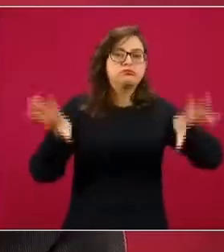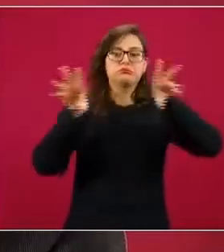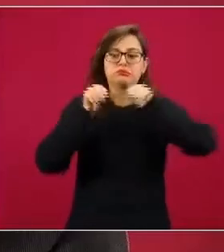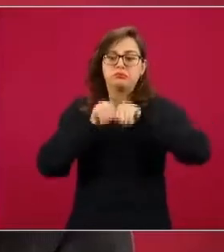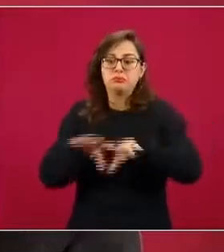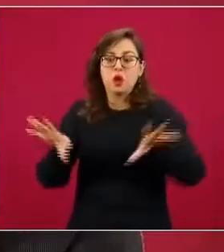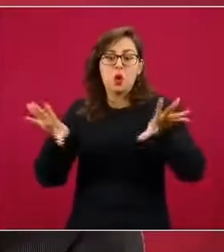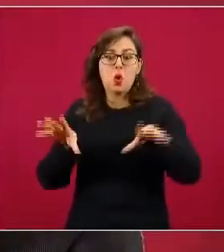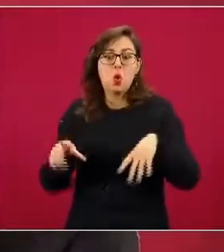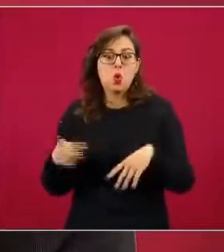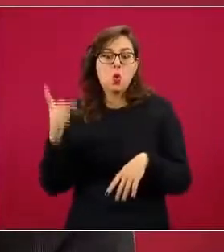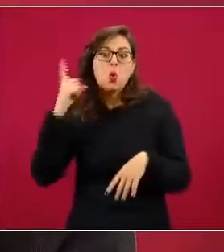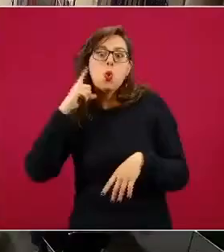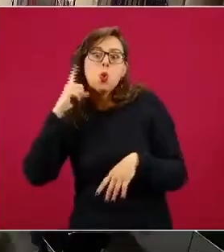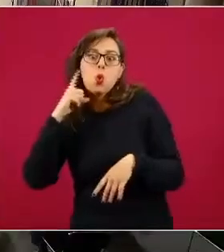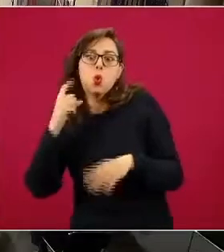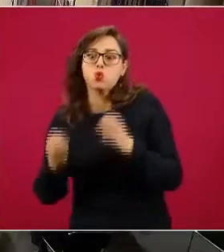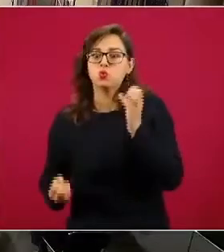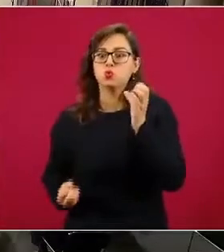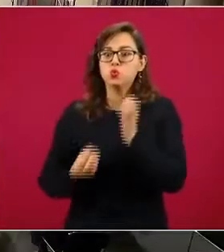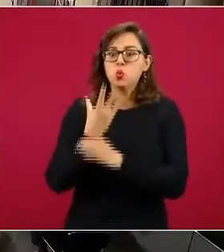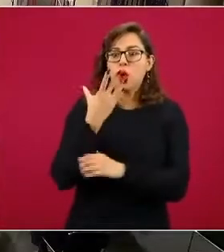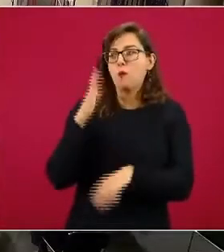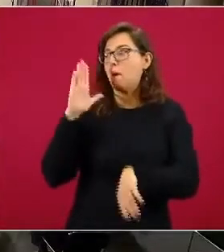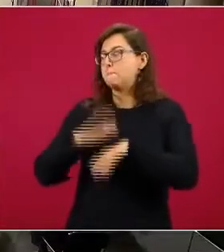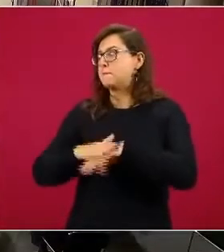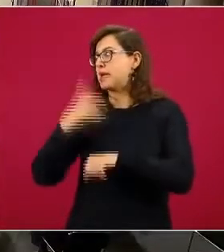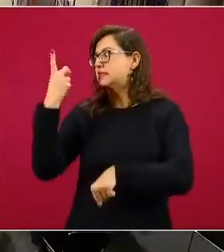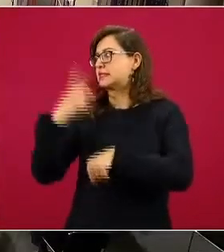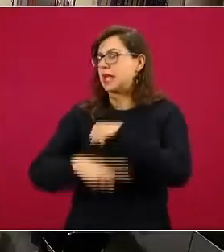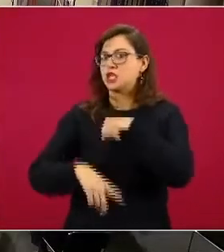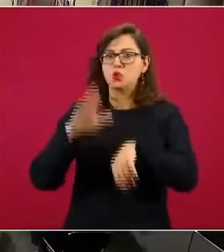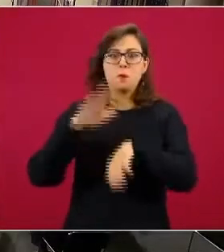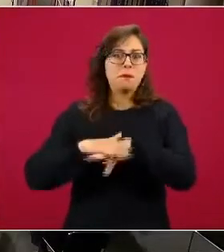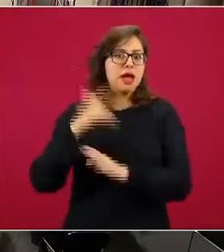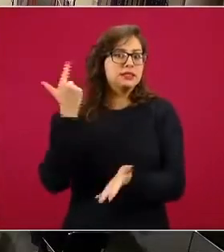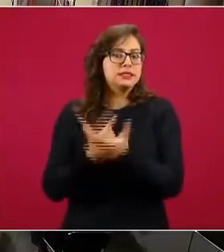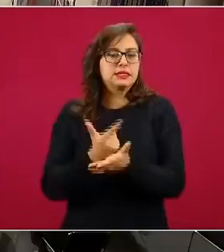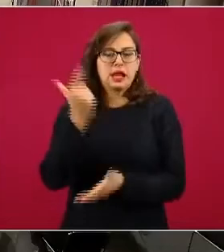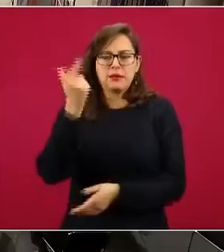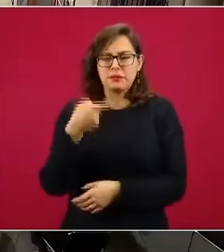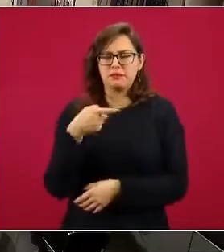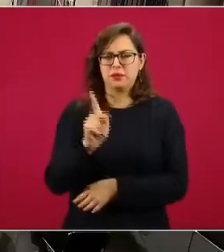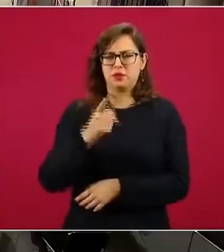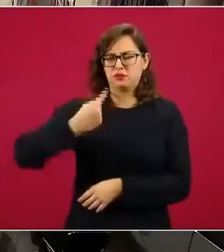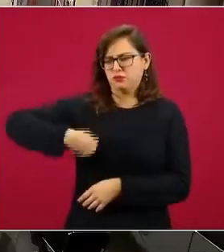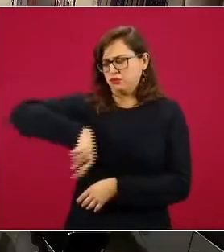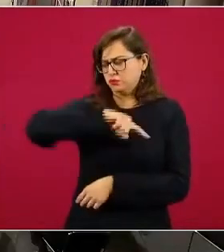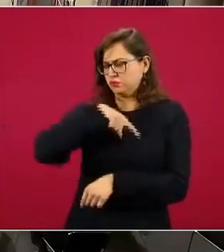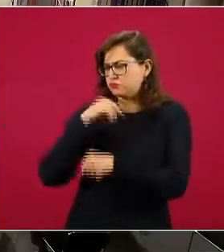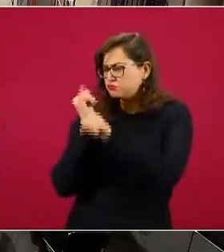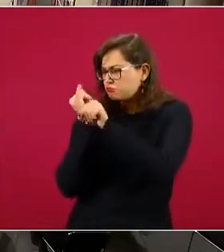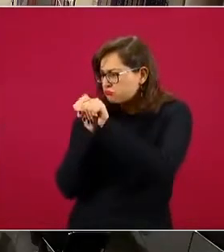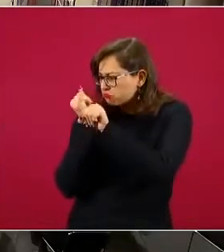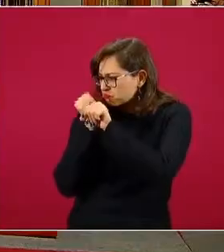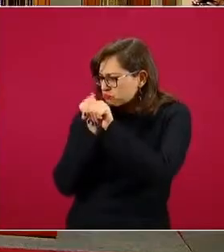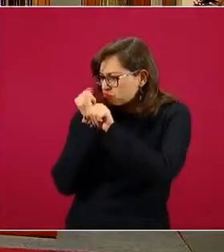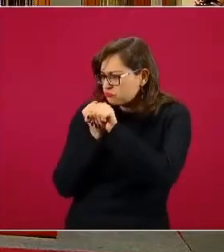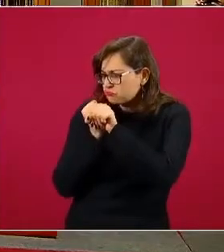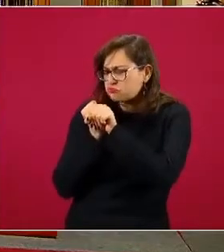ocasiones, que hablan de la nueva cepa que es más agresiva, y cuando exploramos la evidencia científica nos damos cuenta que se trata